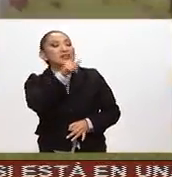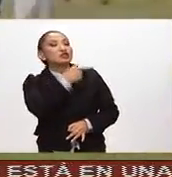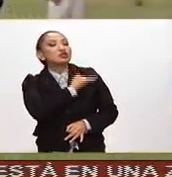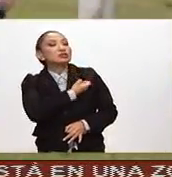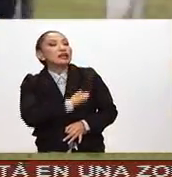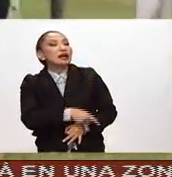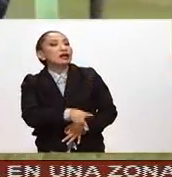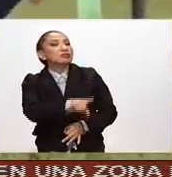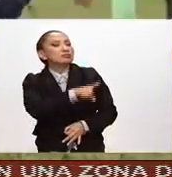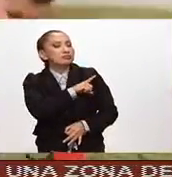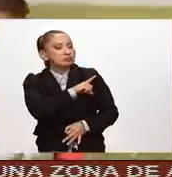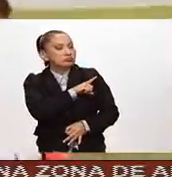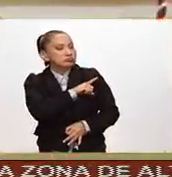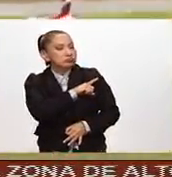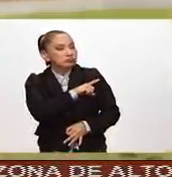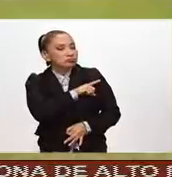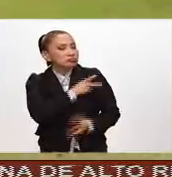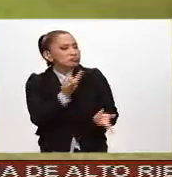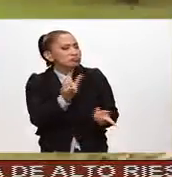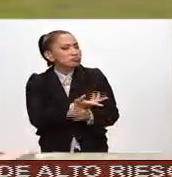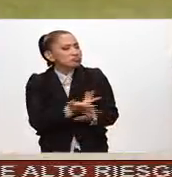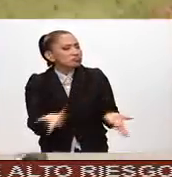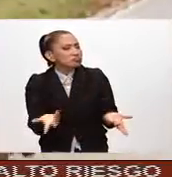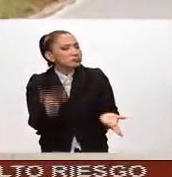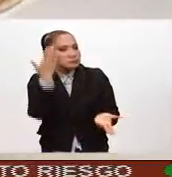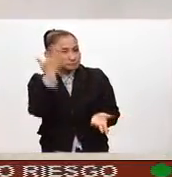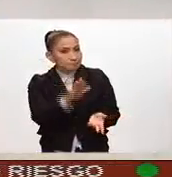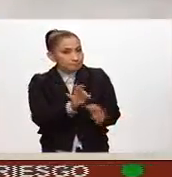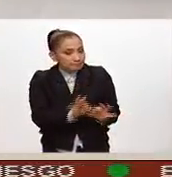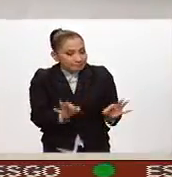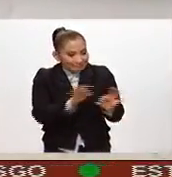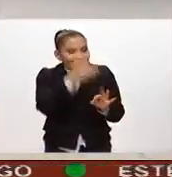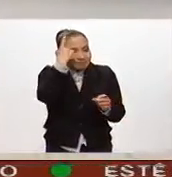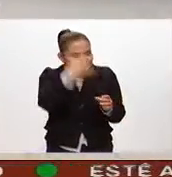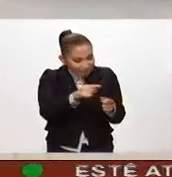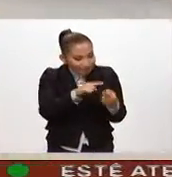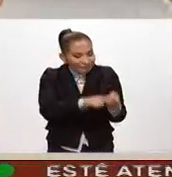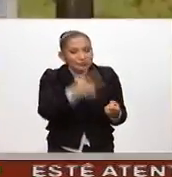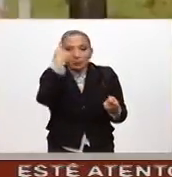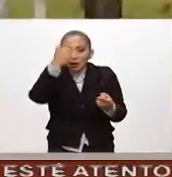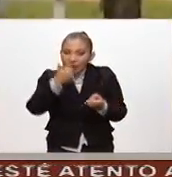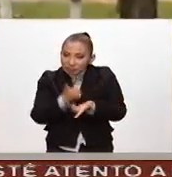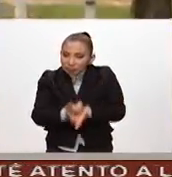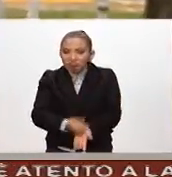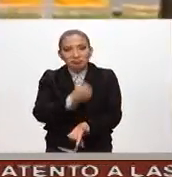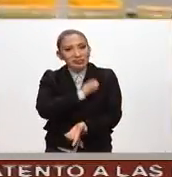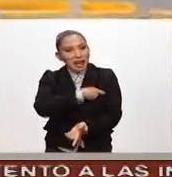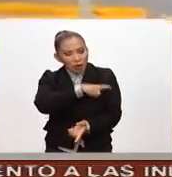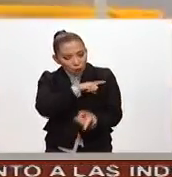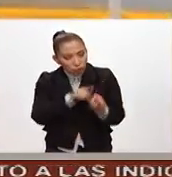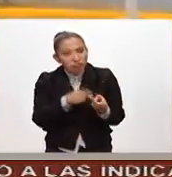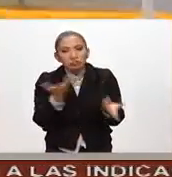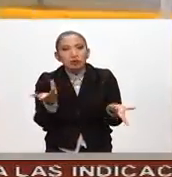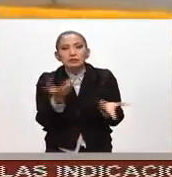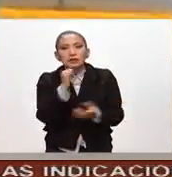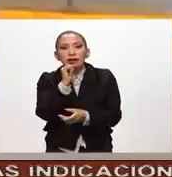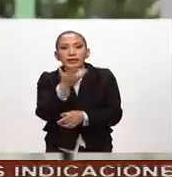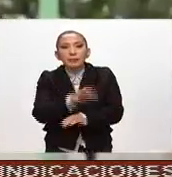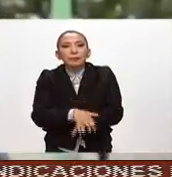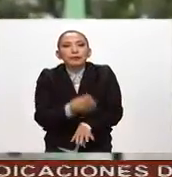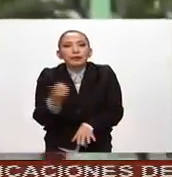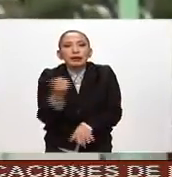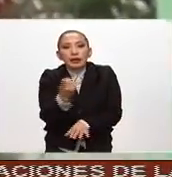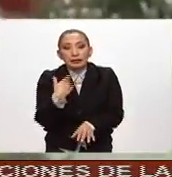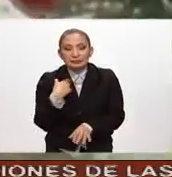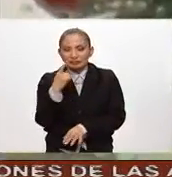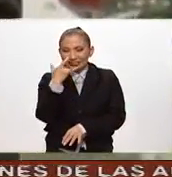salud. Entonces, ¿qué pasa? Si sabemos que es importante, si sabemos que es para mantener la salud, ¿por qué no lo estamos haciendo? Y